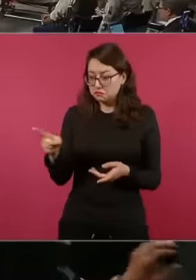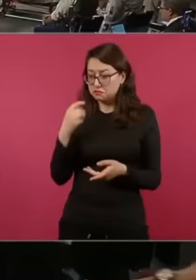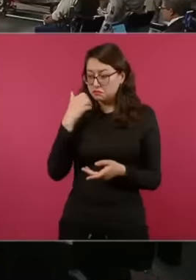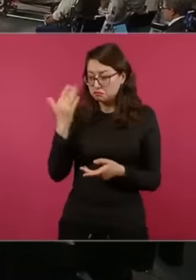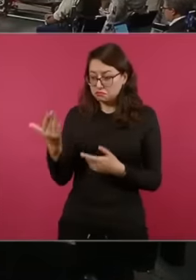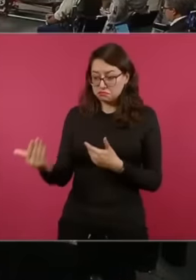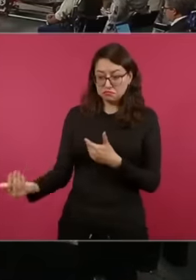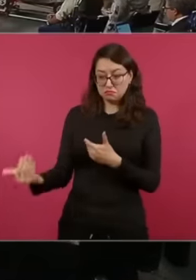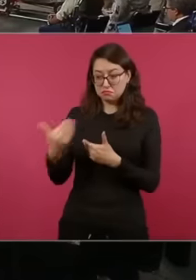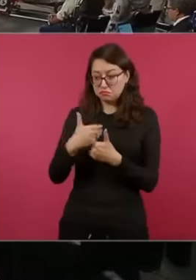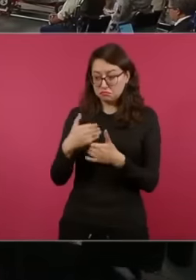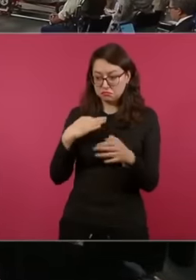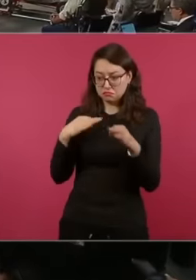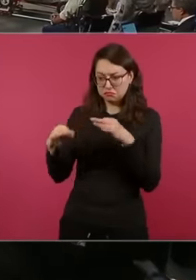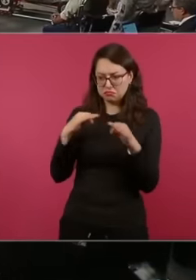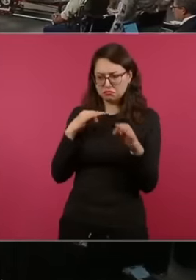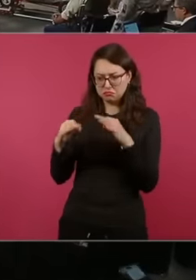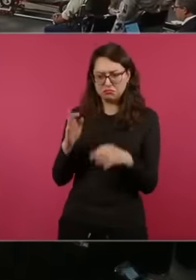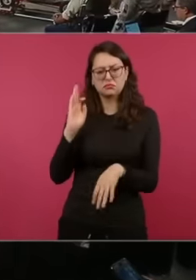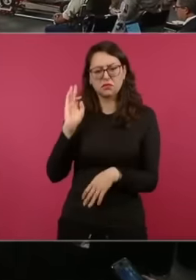ir